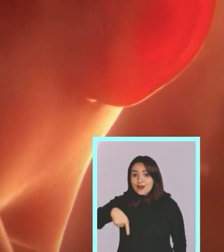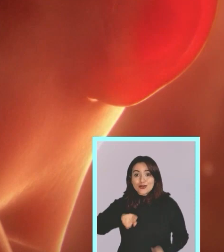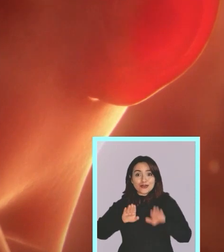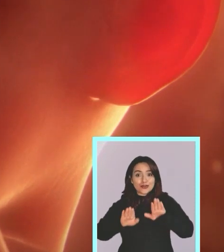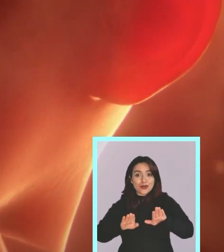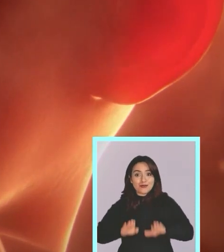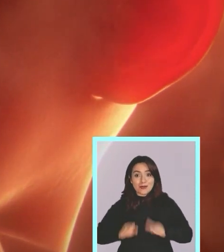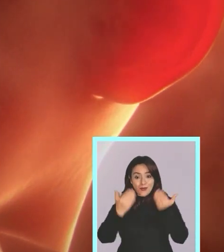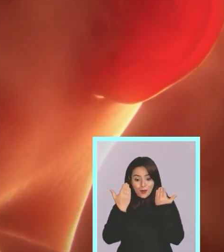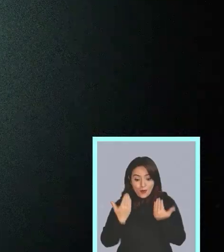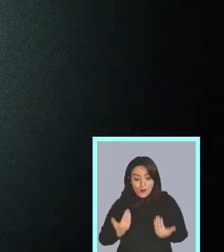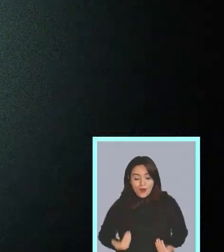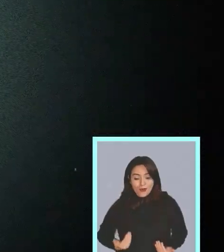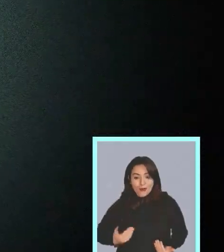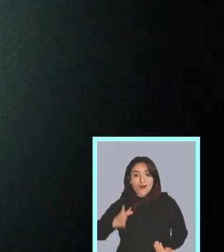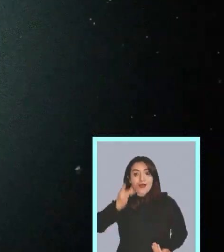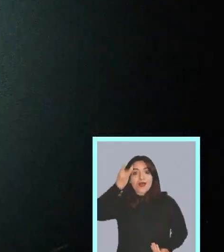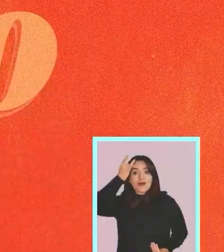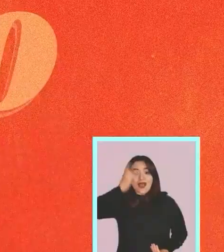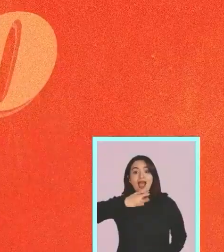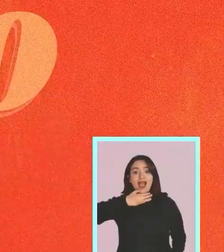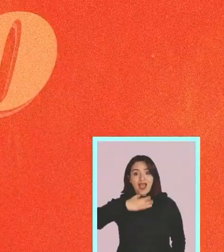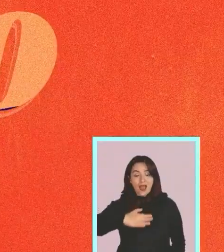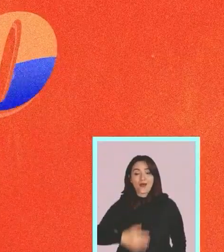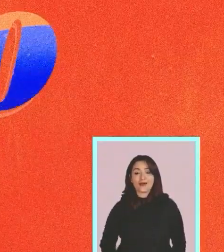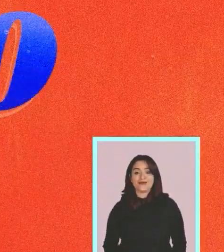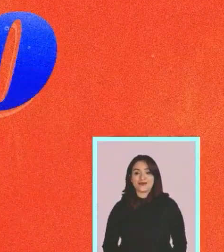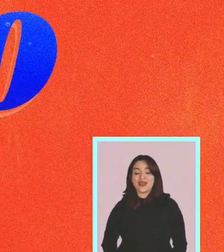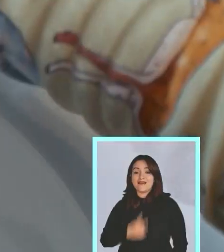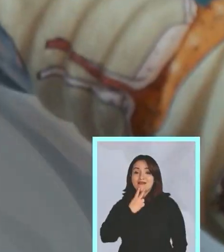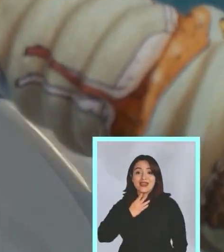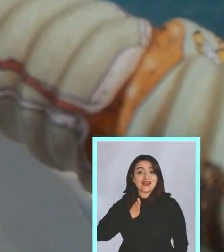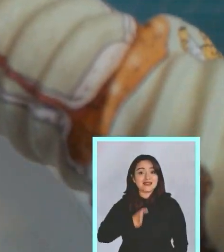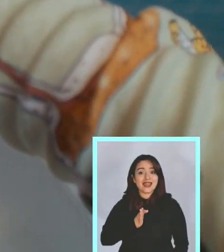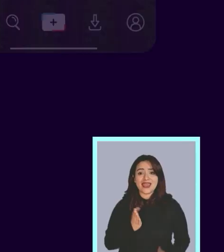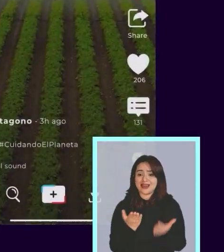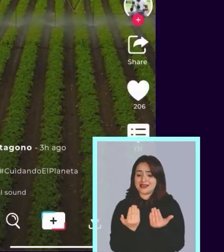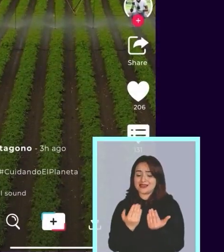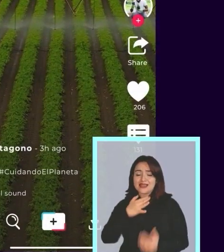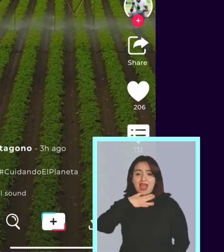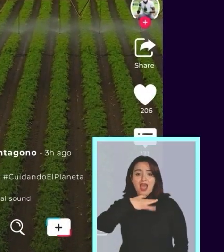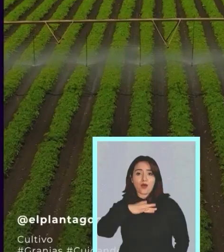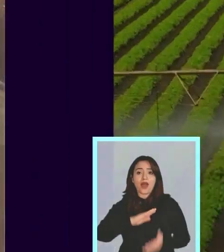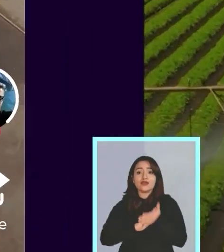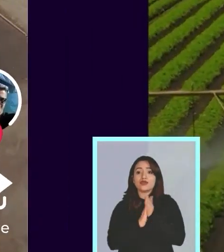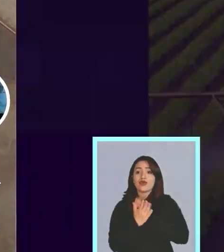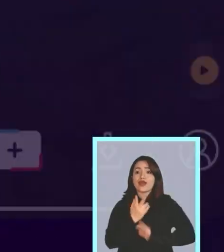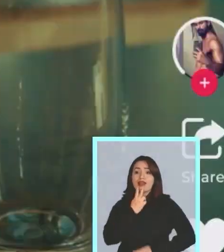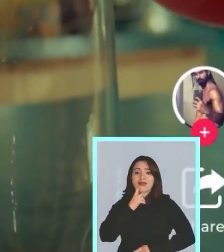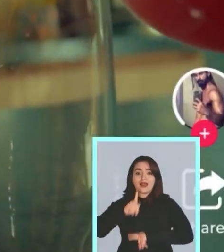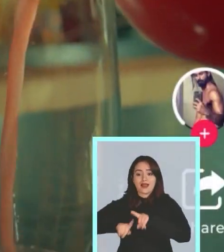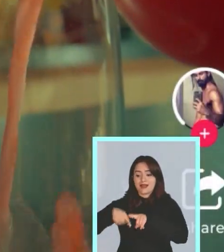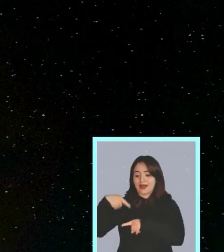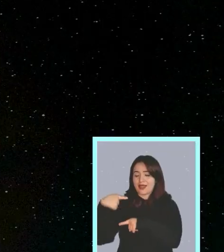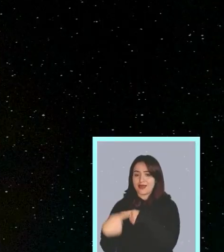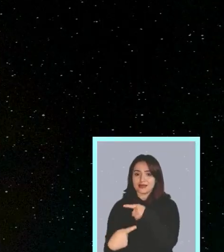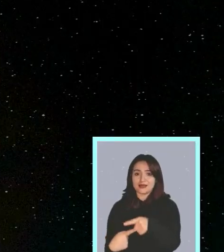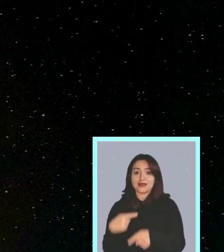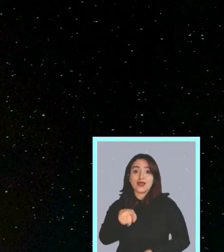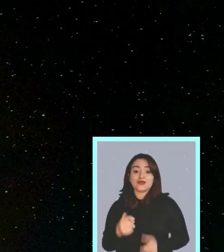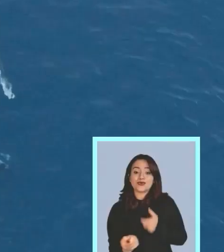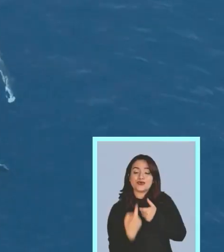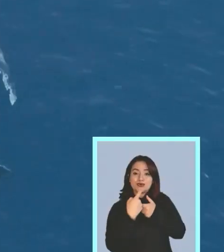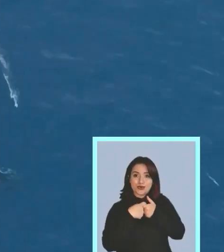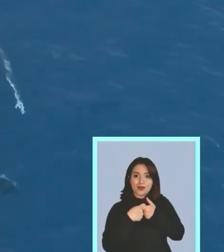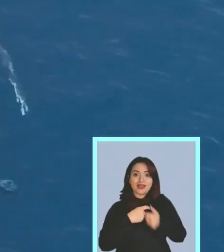llamado. Se trata de nosotros mismos, cuando nos damos cuenta de que estamos hechos de agua y tenemos conciencia que del agua depende nuestra existencia y la de toda la